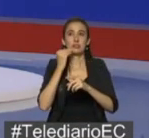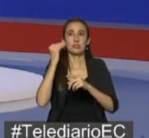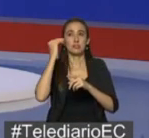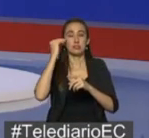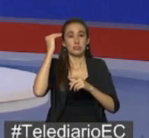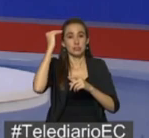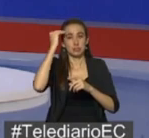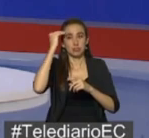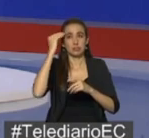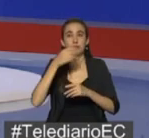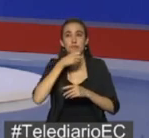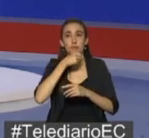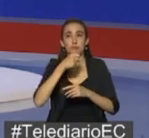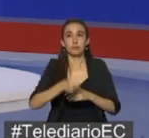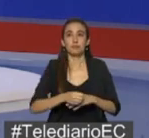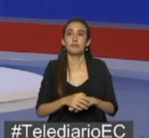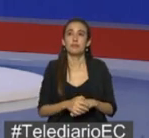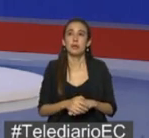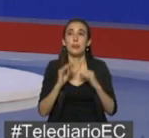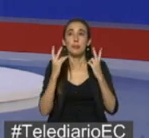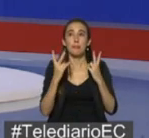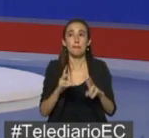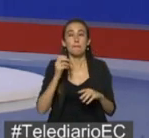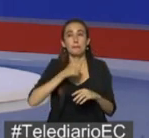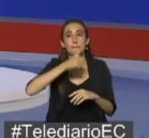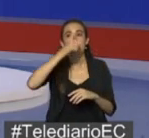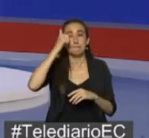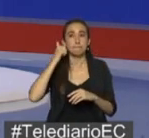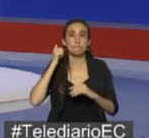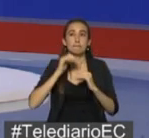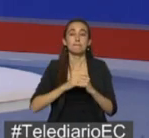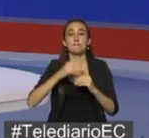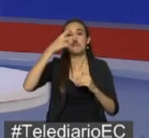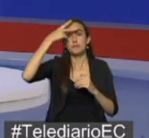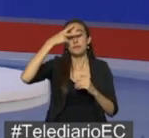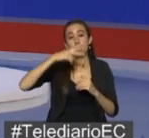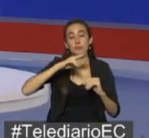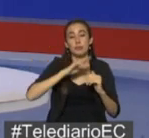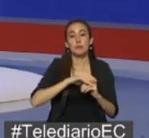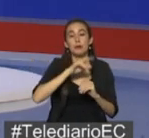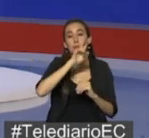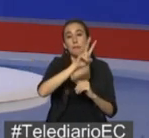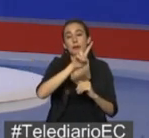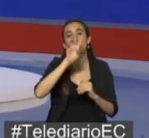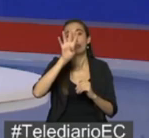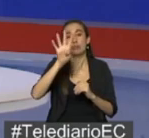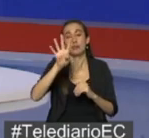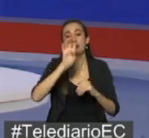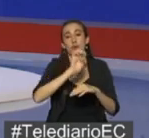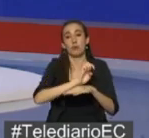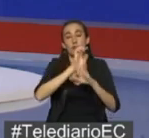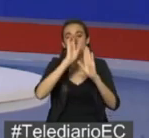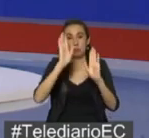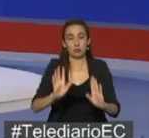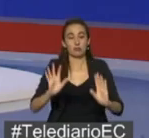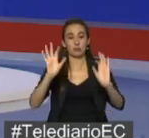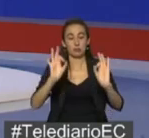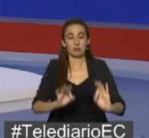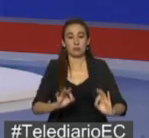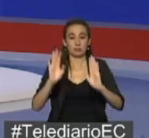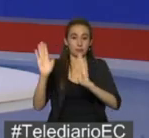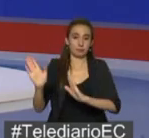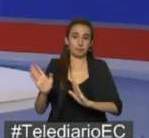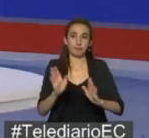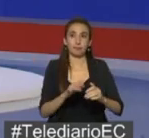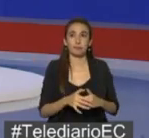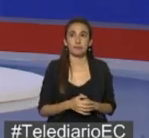con discapacidad. Ha indicado que anoche ya llegaron procedentes de México 24 ecuatorianos y próximamente vendrán nuevos